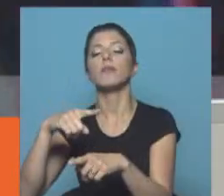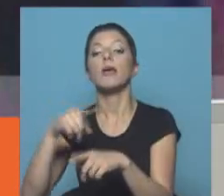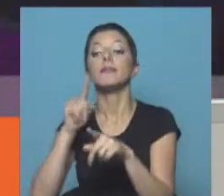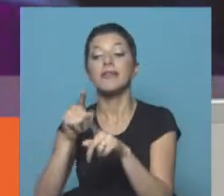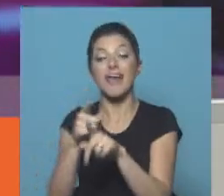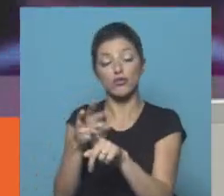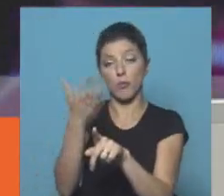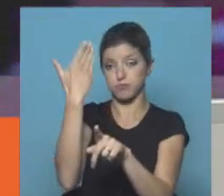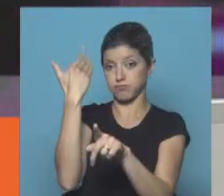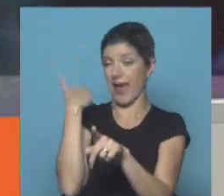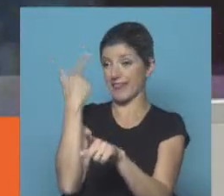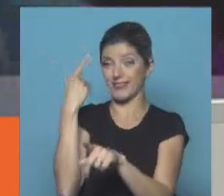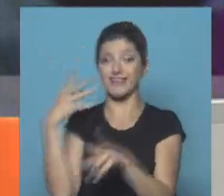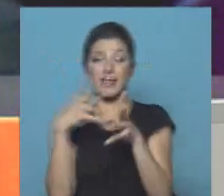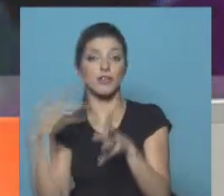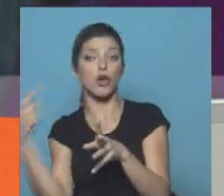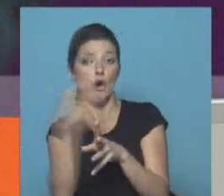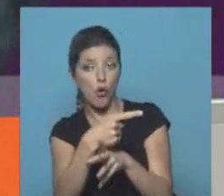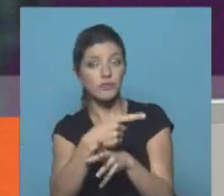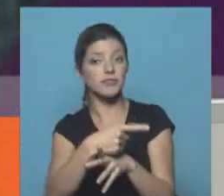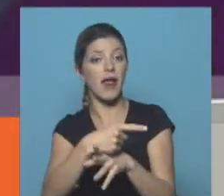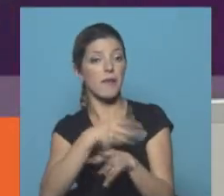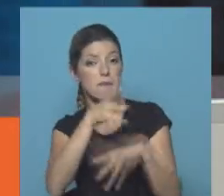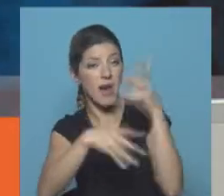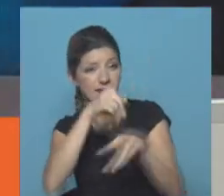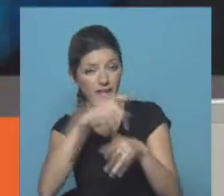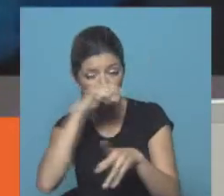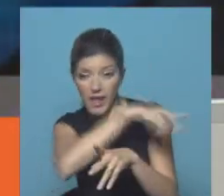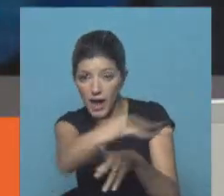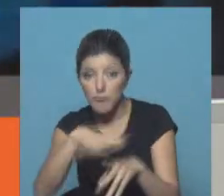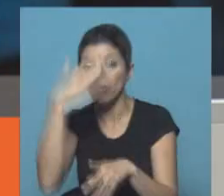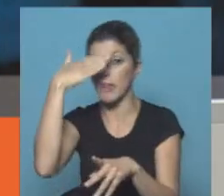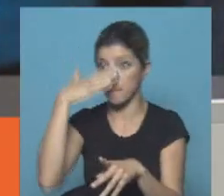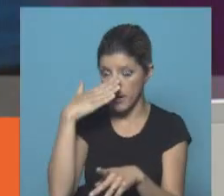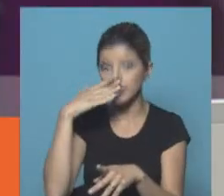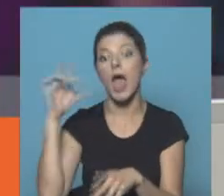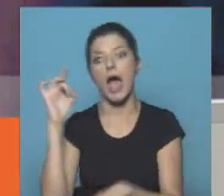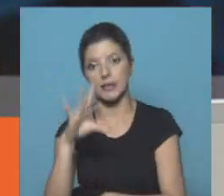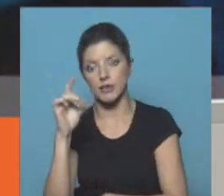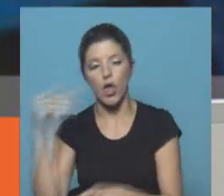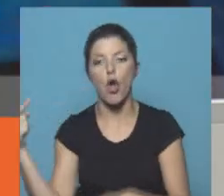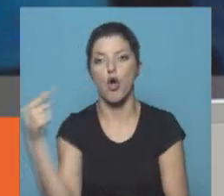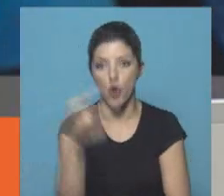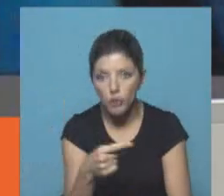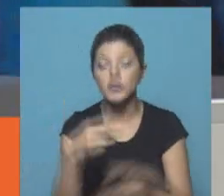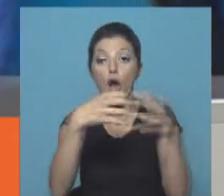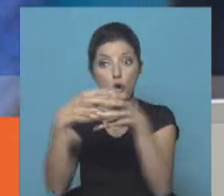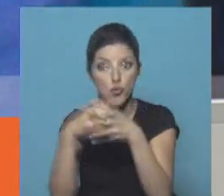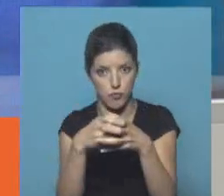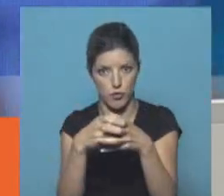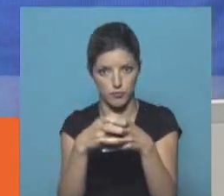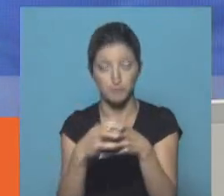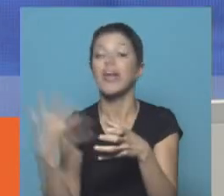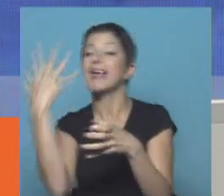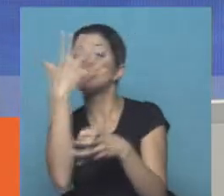empezó cometiendo atentados contra maquinaria agrícola y siguió cometiendo atentados contra cuarteles. 500